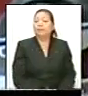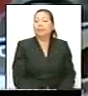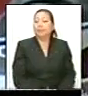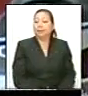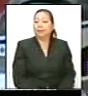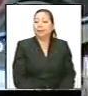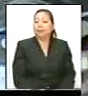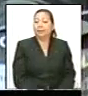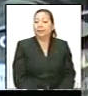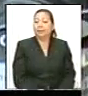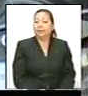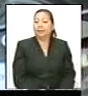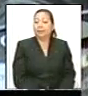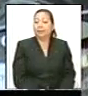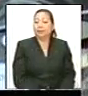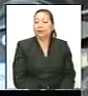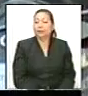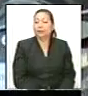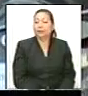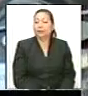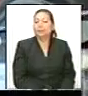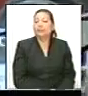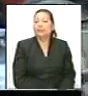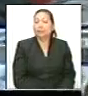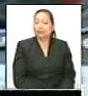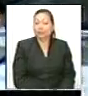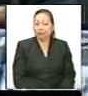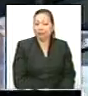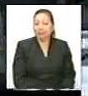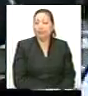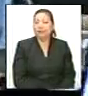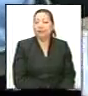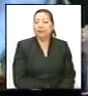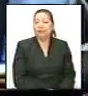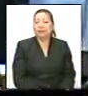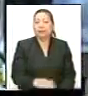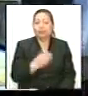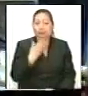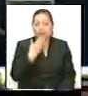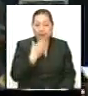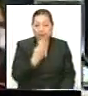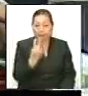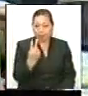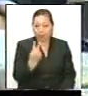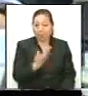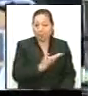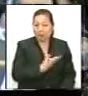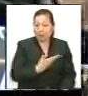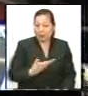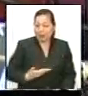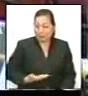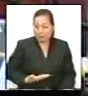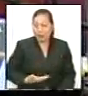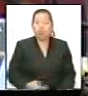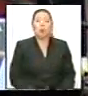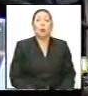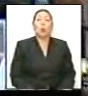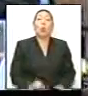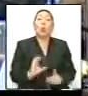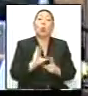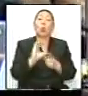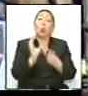concedemos la palabra, señor ministro, para que pueda responder. Muchas gracias, señores presidentes de las comisiones de